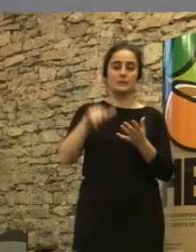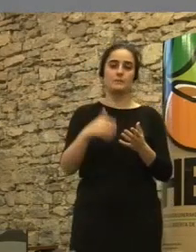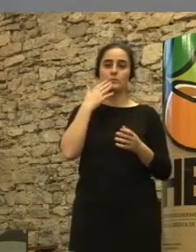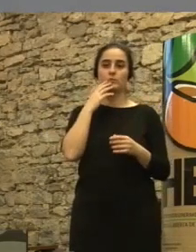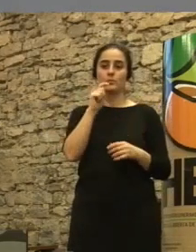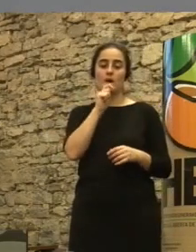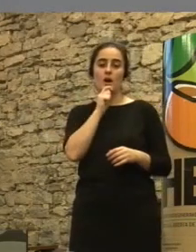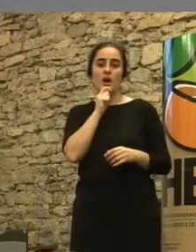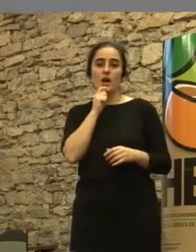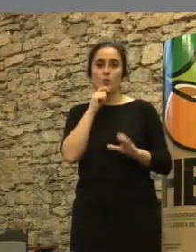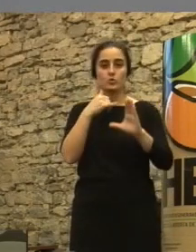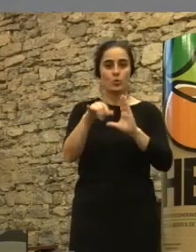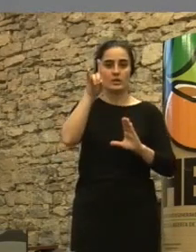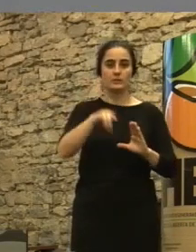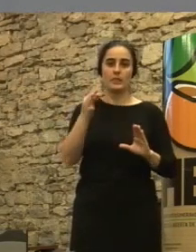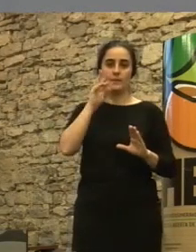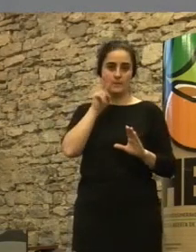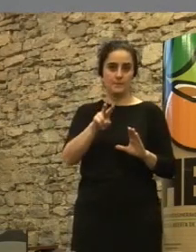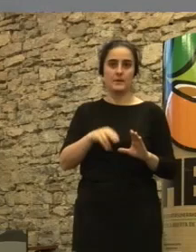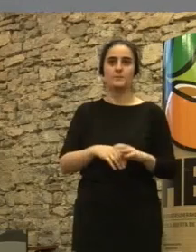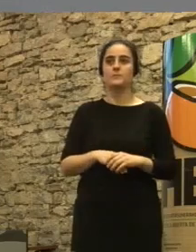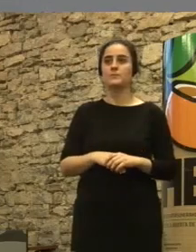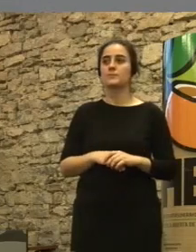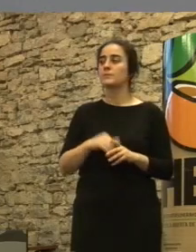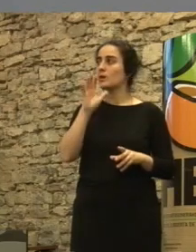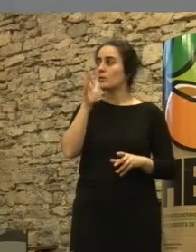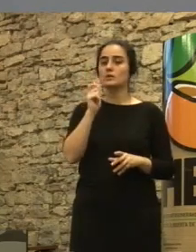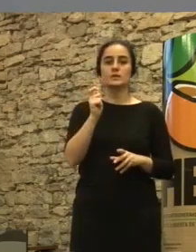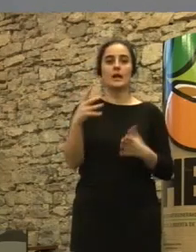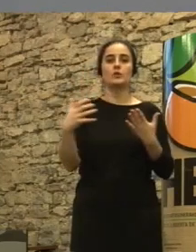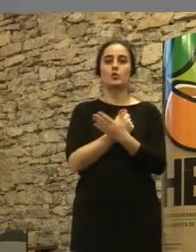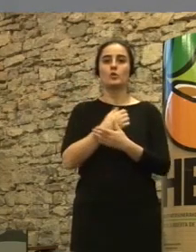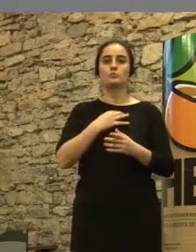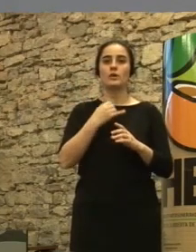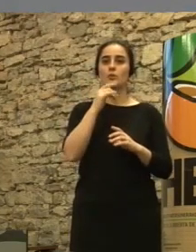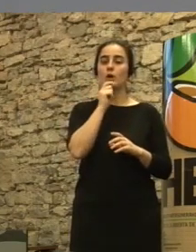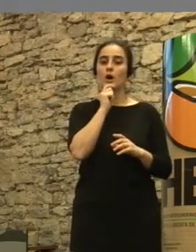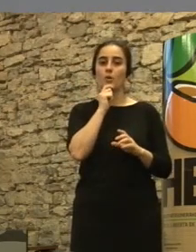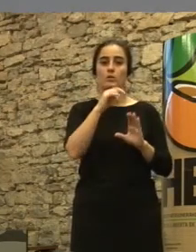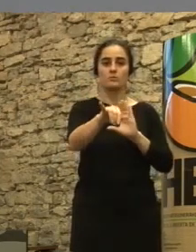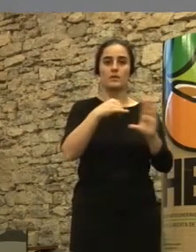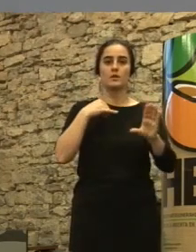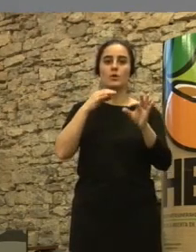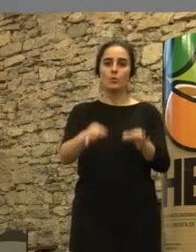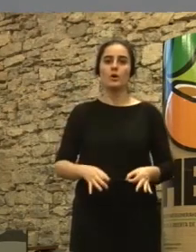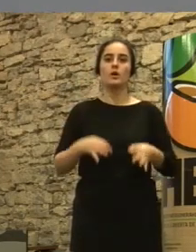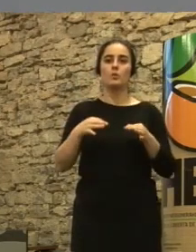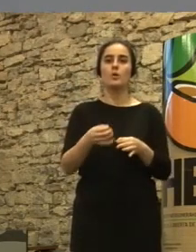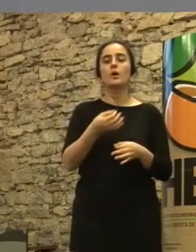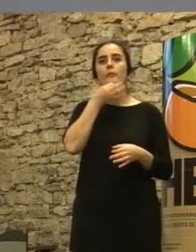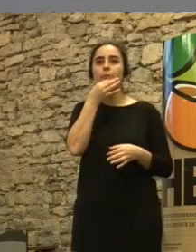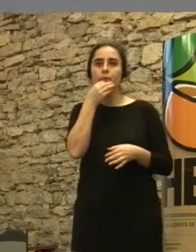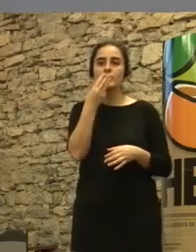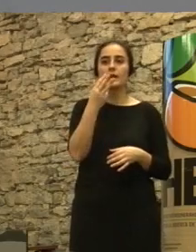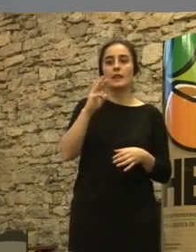audios de WhatsApp es otra cosa que tenéis que verlo. O sea, generalmente a todos nos pasa recibir un audio de WhatsApp que siempre es igual, es una narración en tercera persona de alguien no